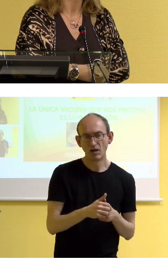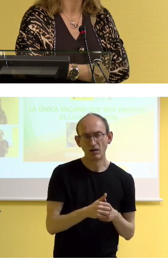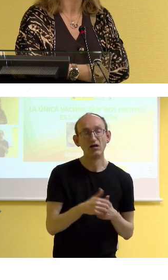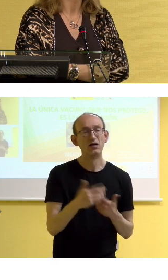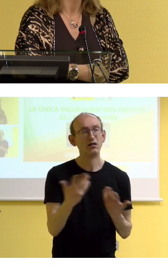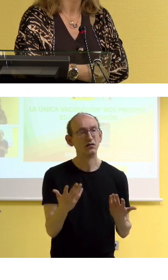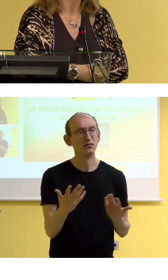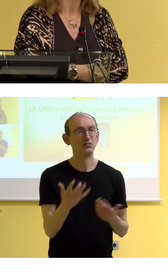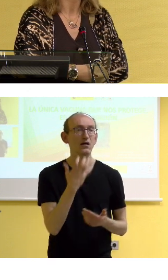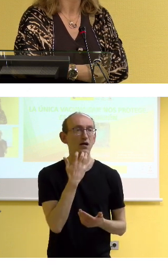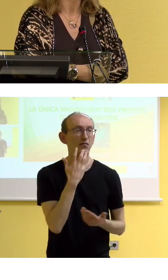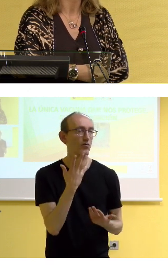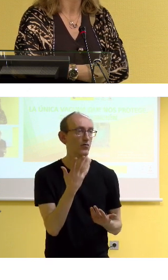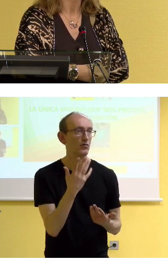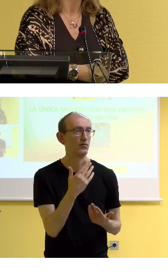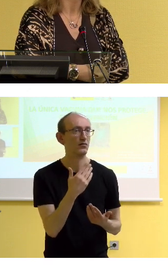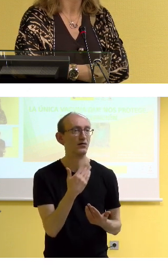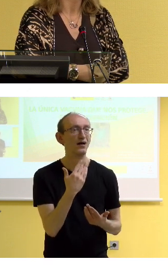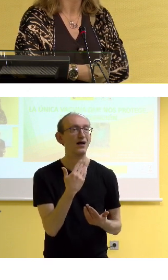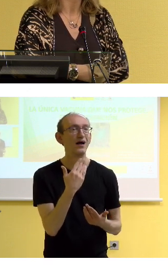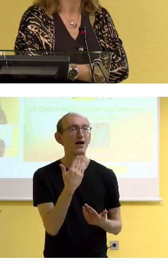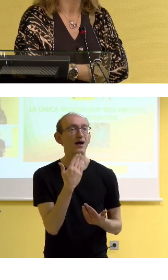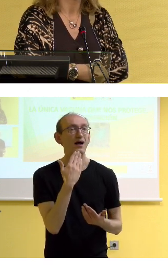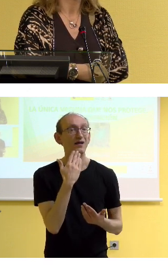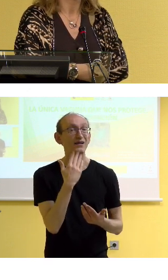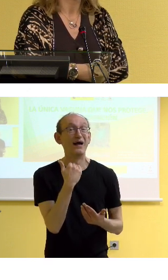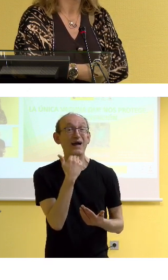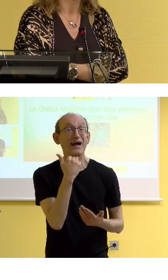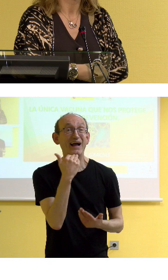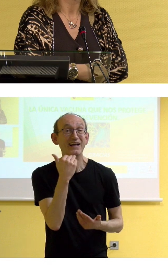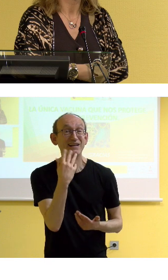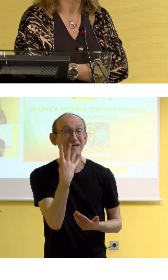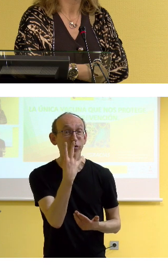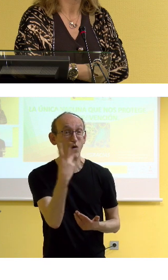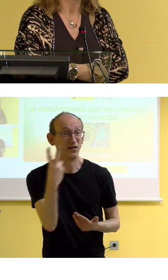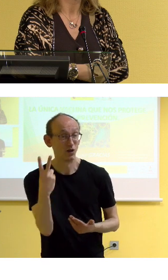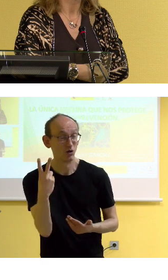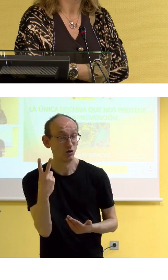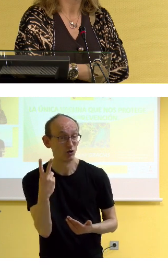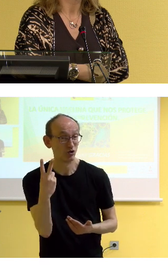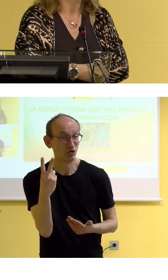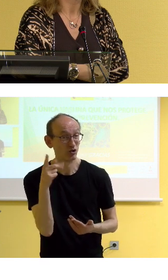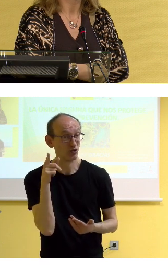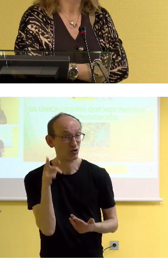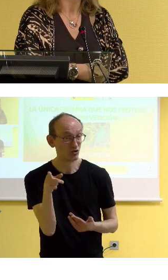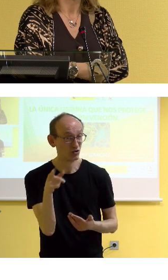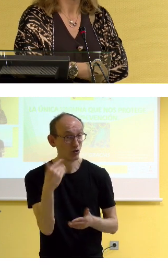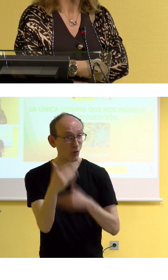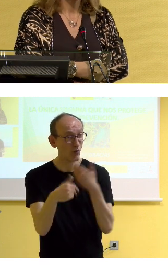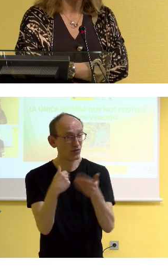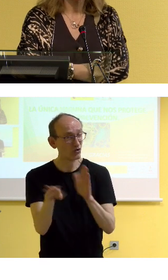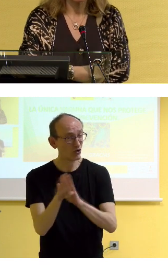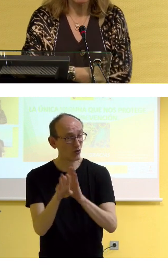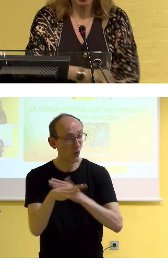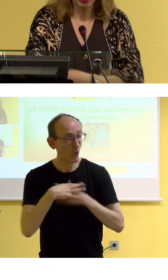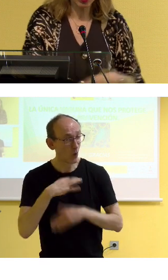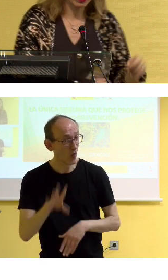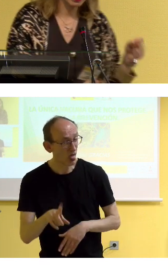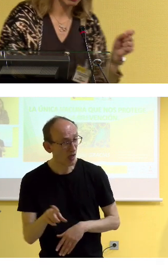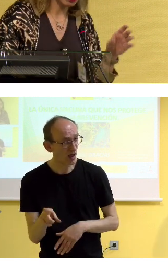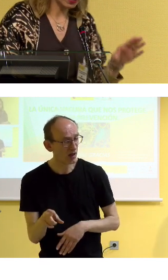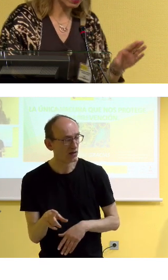puede haber gente, pues eso, que justo está ya en el RAS, empieza justo en los 42. ¿Seguiría con el proceso? Sí,